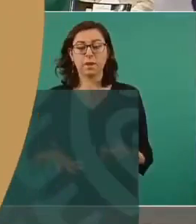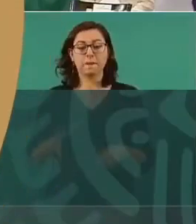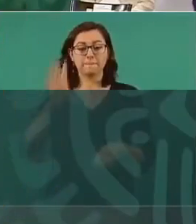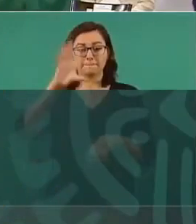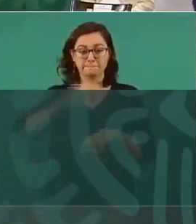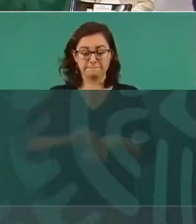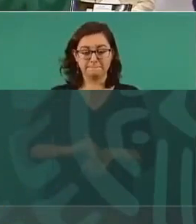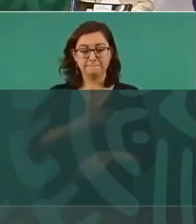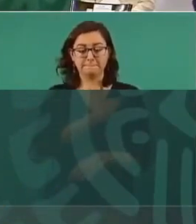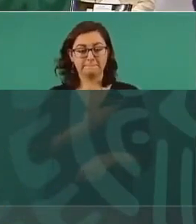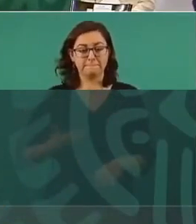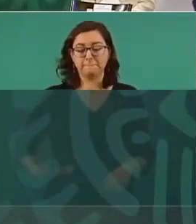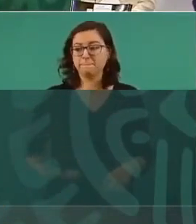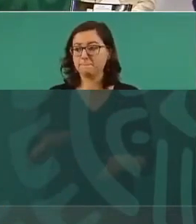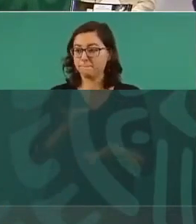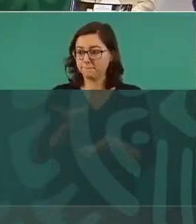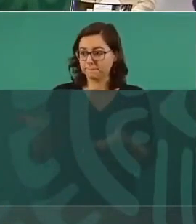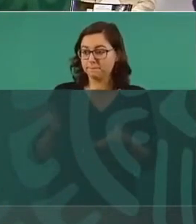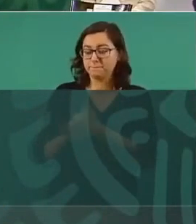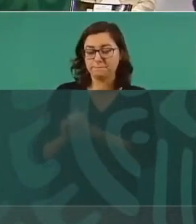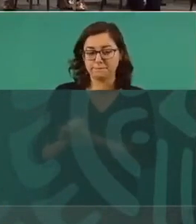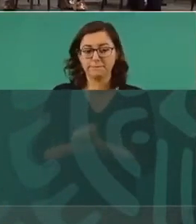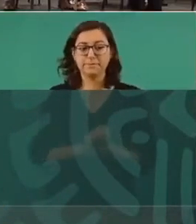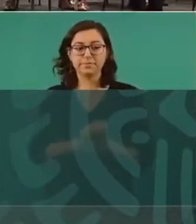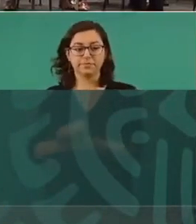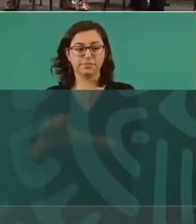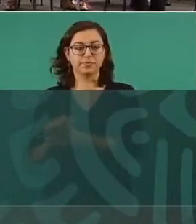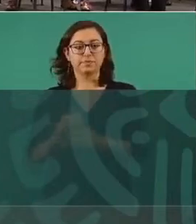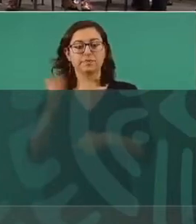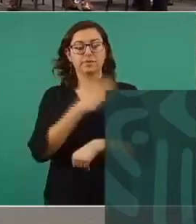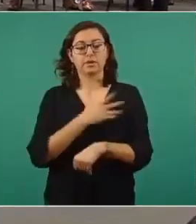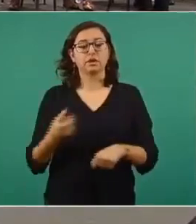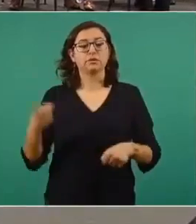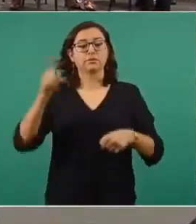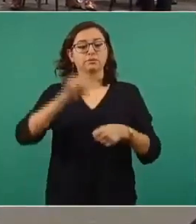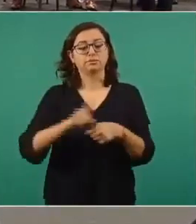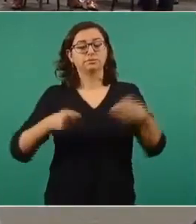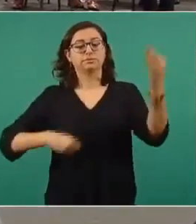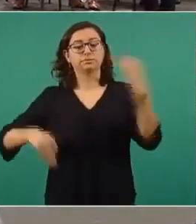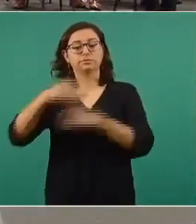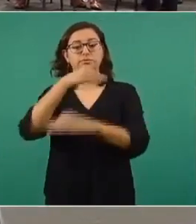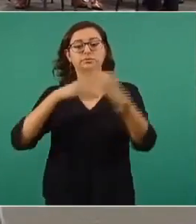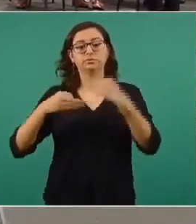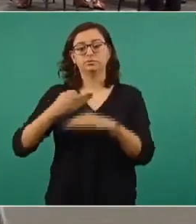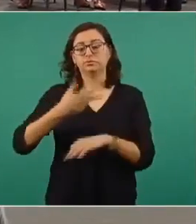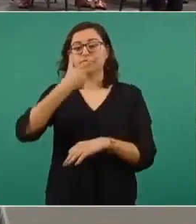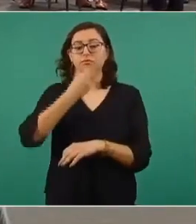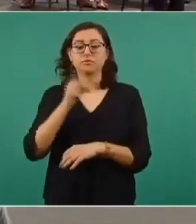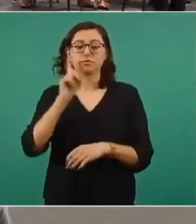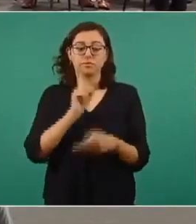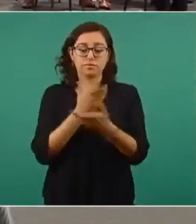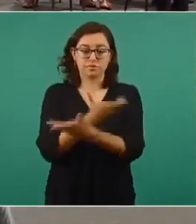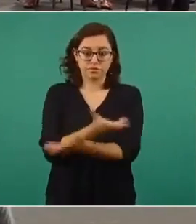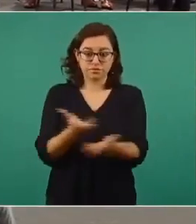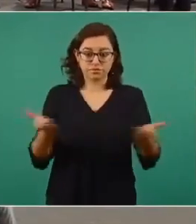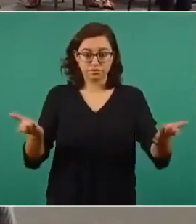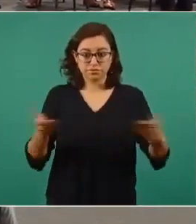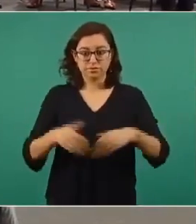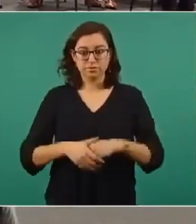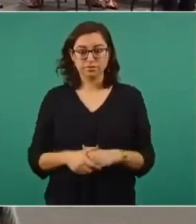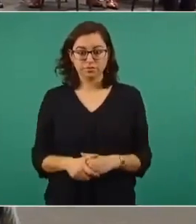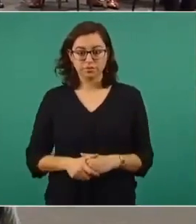gracias. El presidente López Obrador y el director general de Pemex, Octavio Romero Oropesa, explicaron las